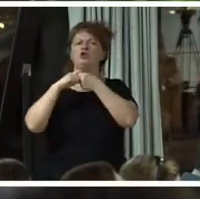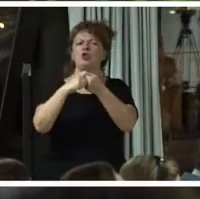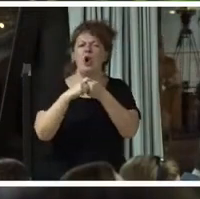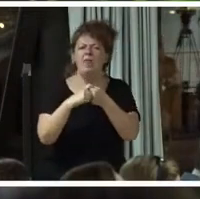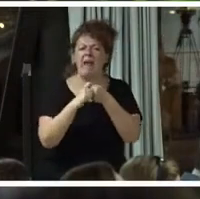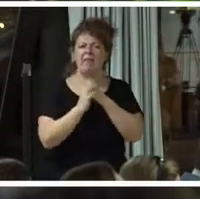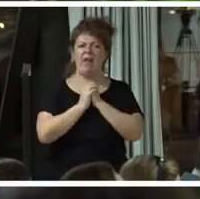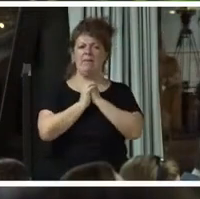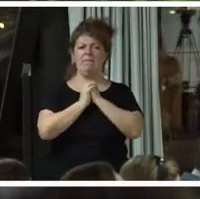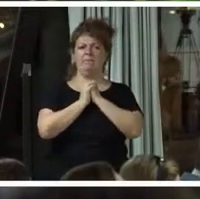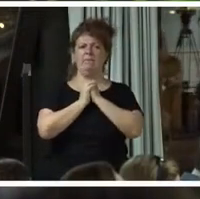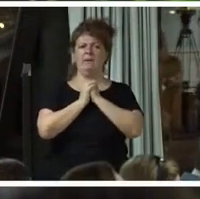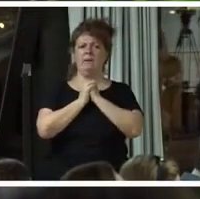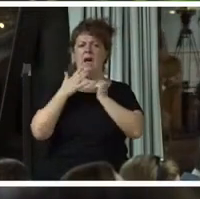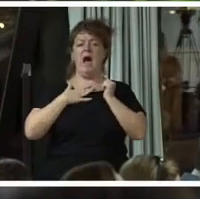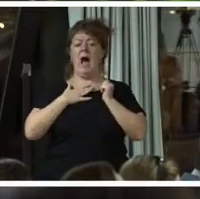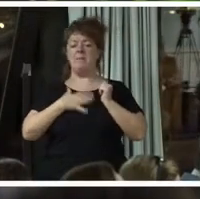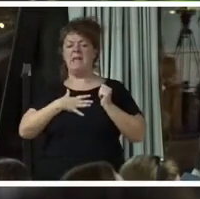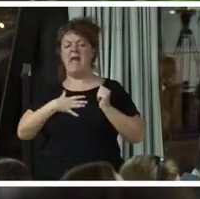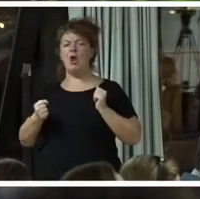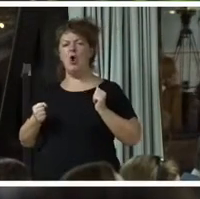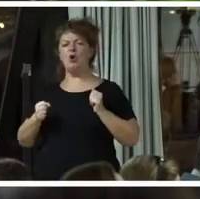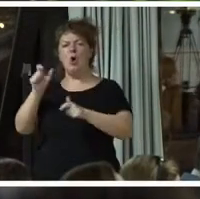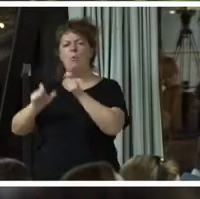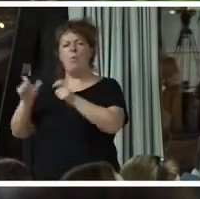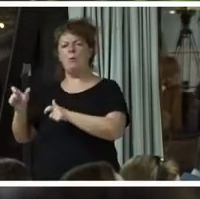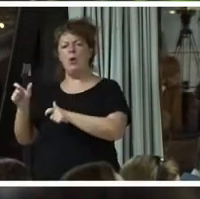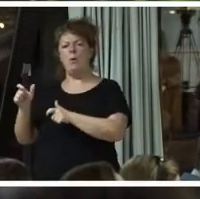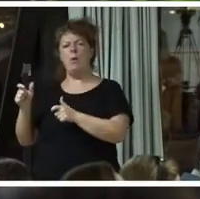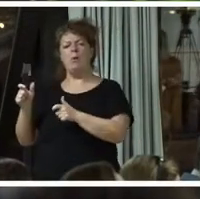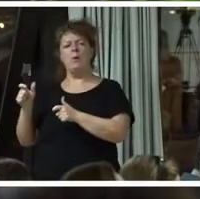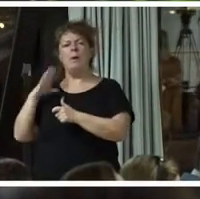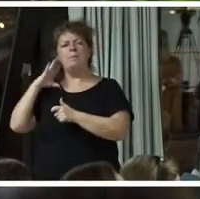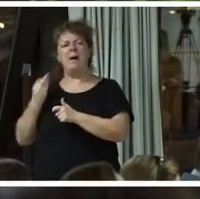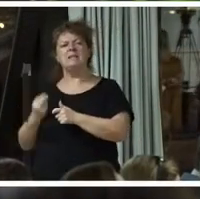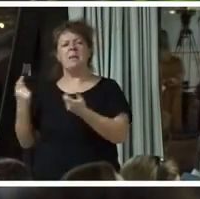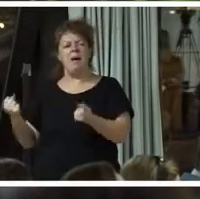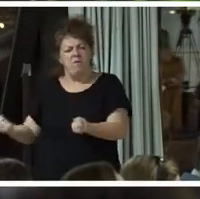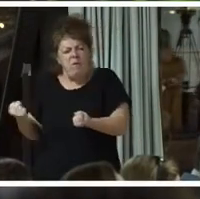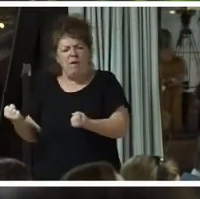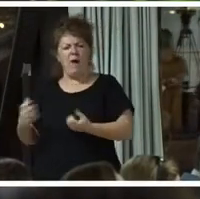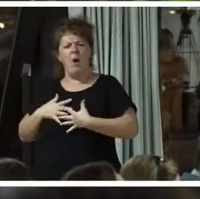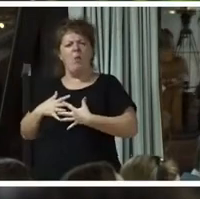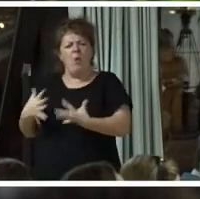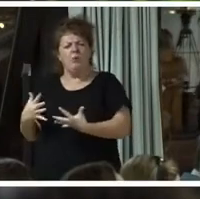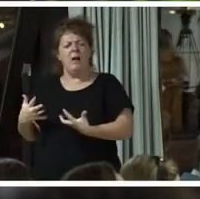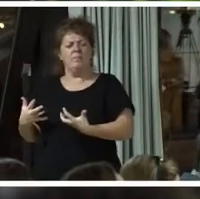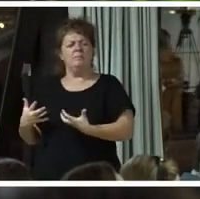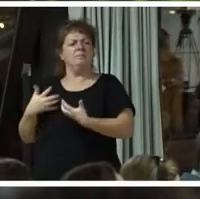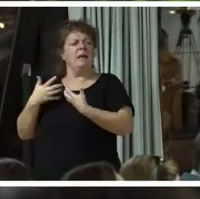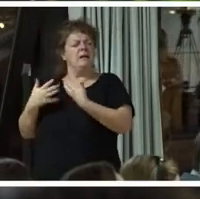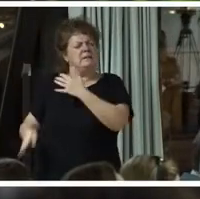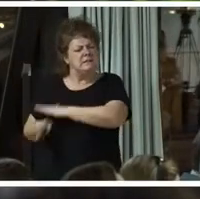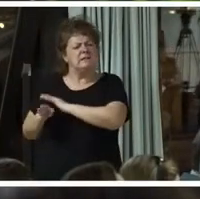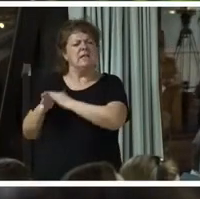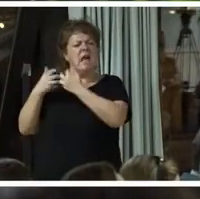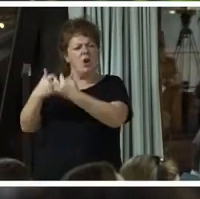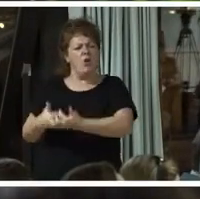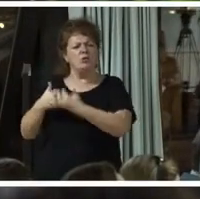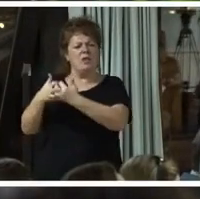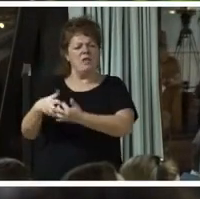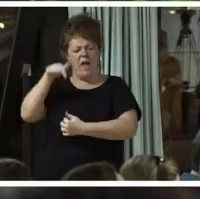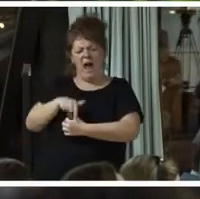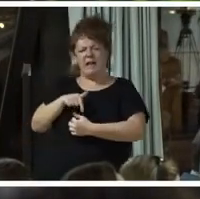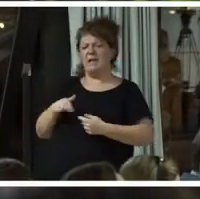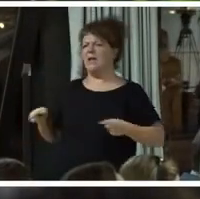eh a nuestro Heroico pueblo palestino para que tenga la fuerza y la voluntad para seguir luchando y para que desde